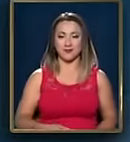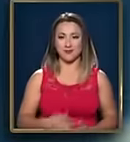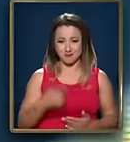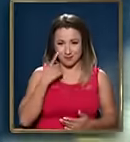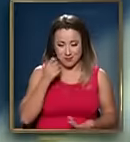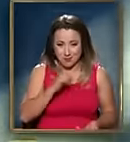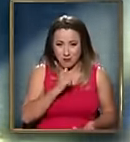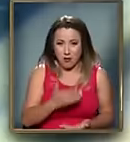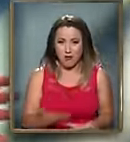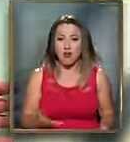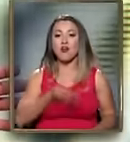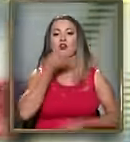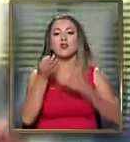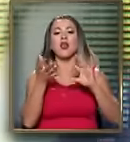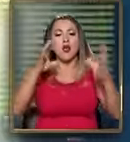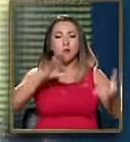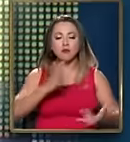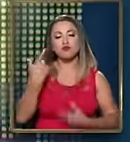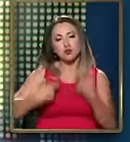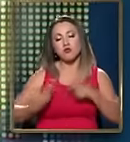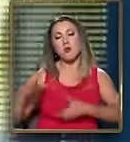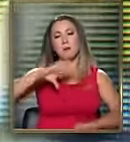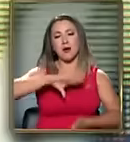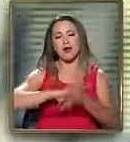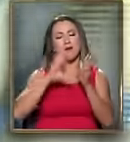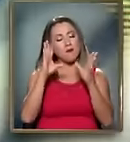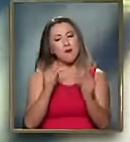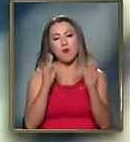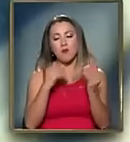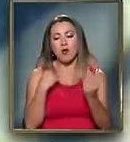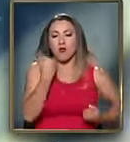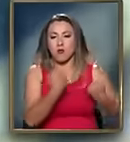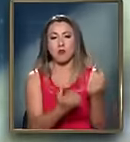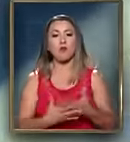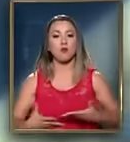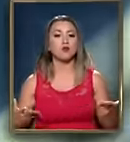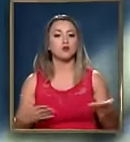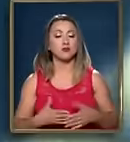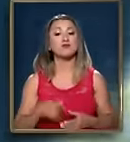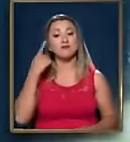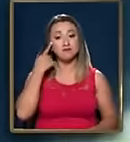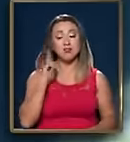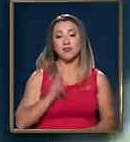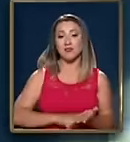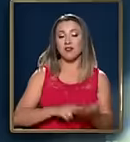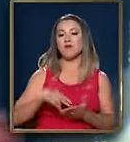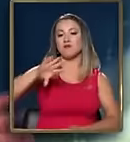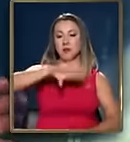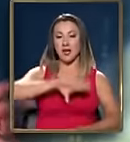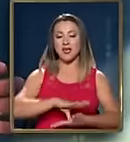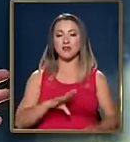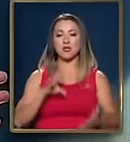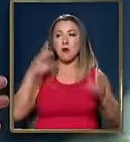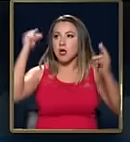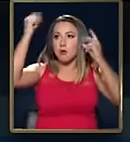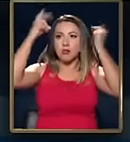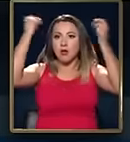Mira, contarle al mundo que somos un país tremendamente solidario, pero estamos un país también de la